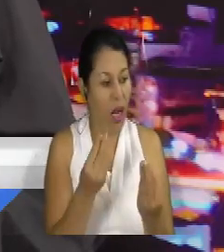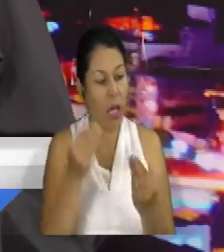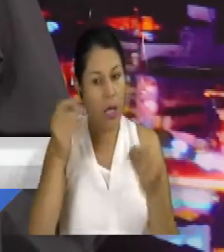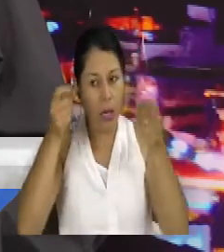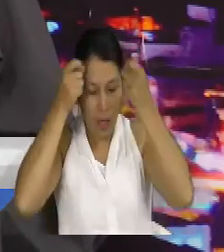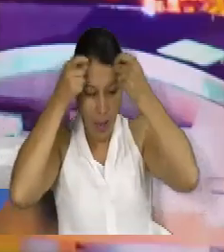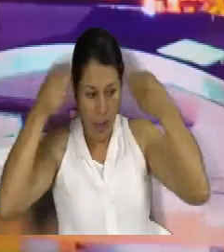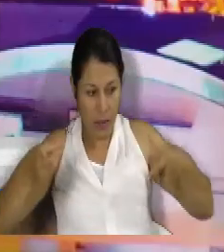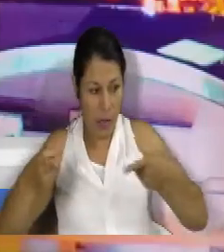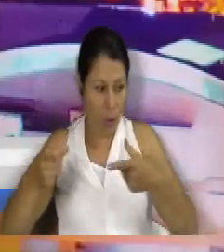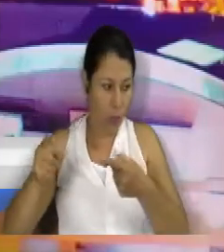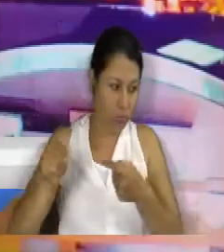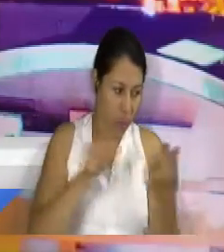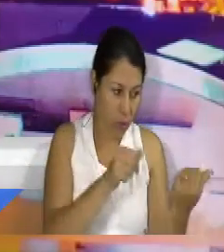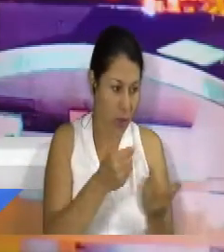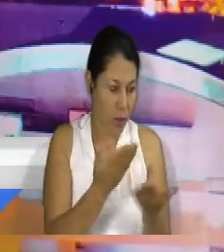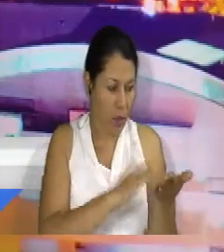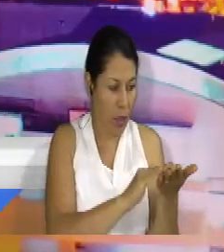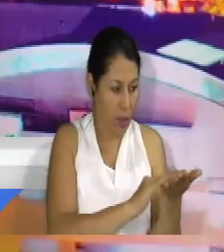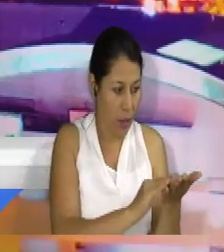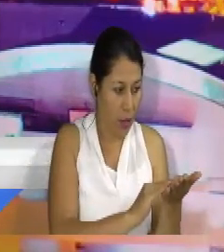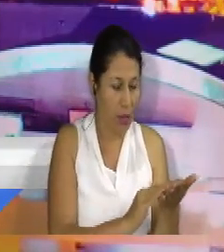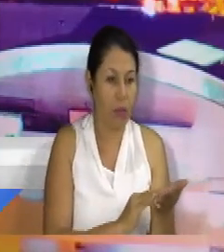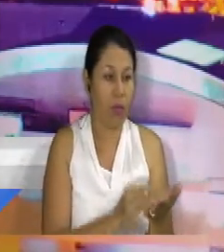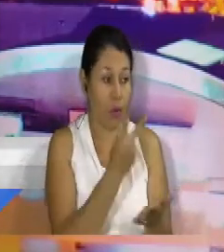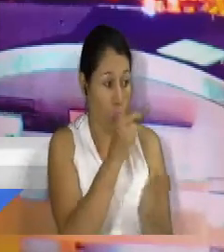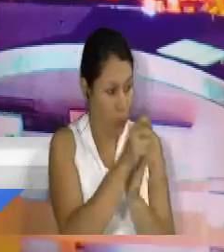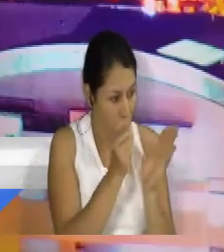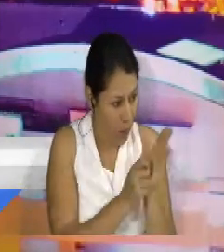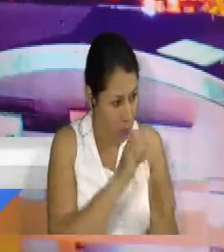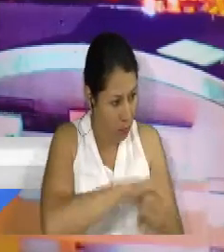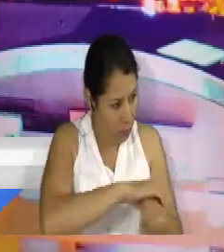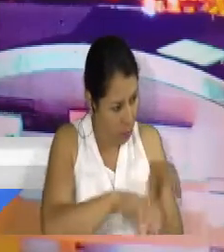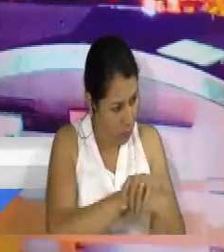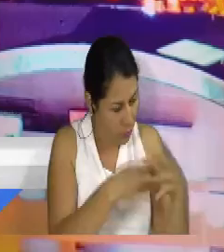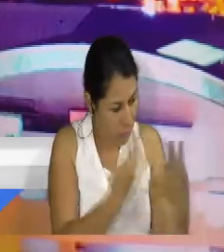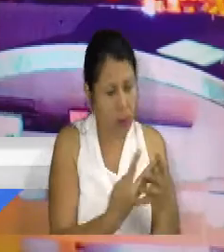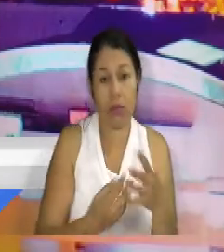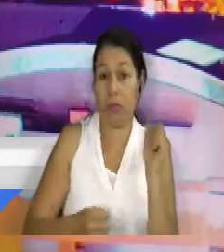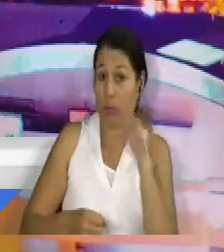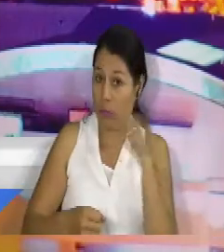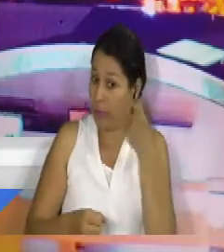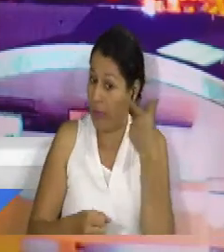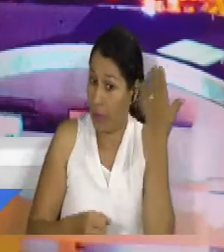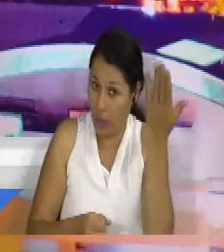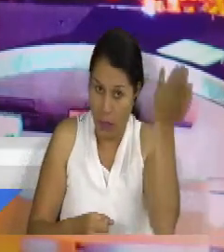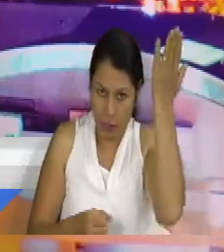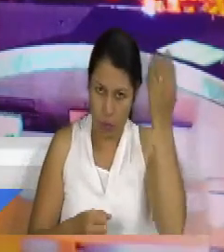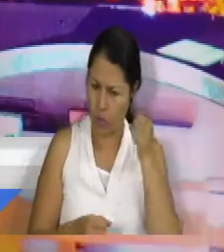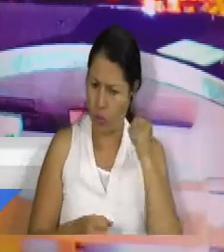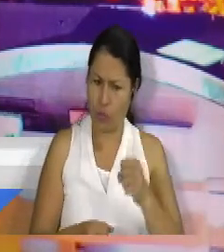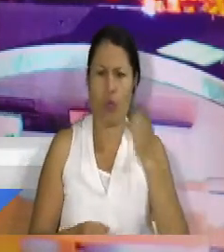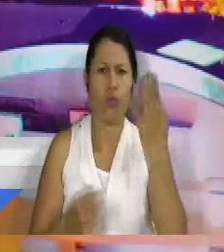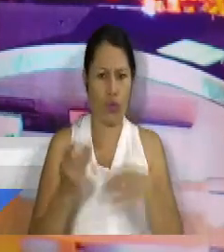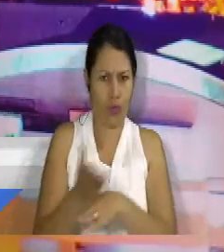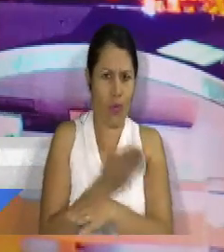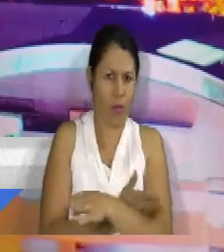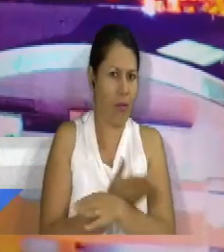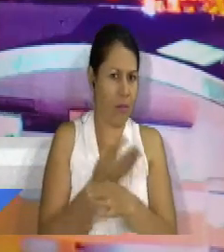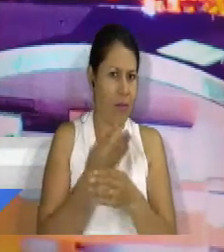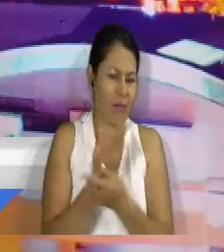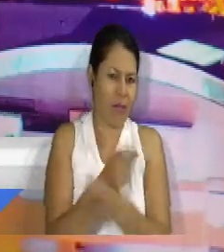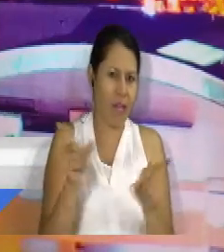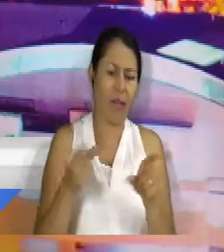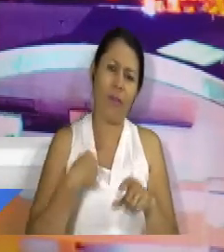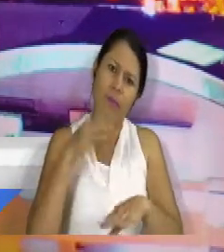Usted. No, imagínese, eso es duro, duro. Yo decía, cuando salí de la cárcel, exigía ya que